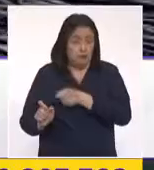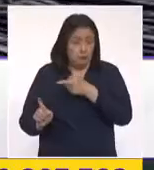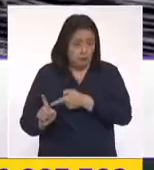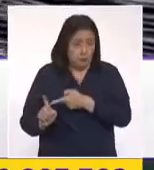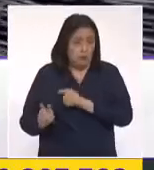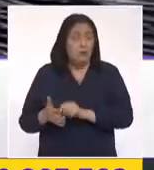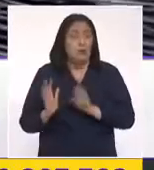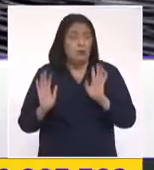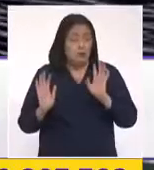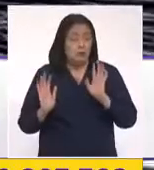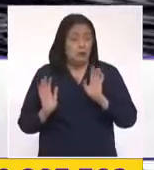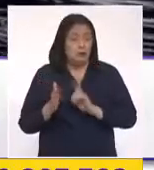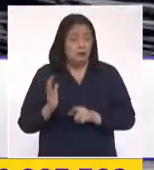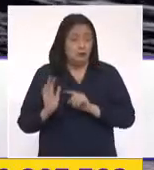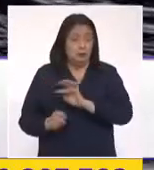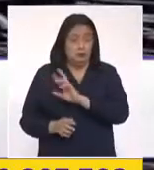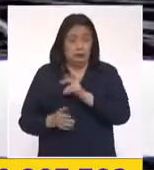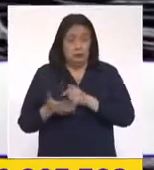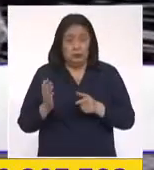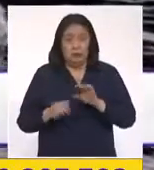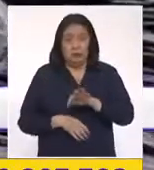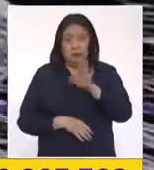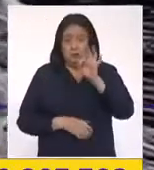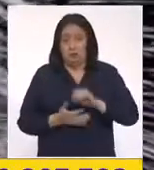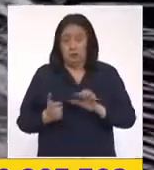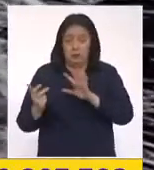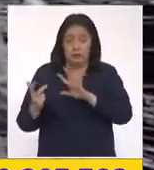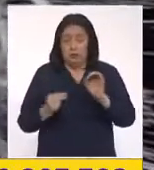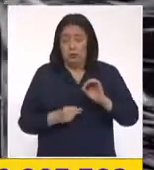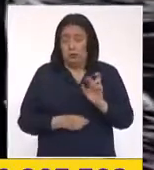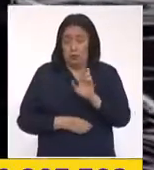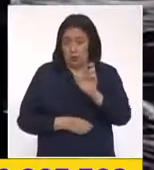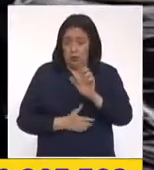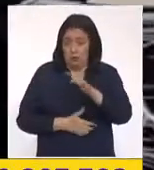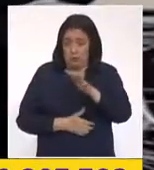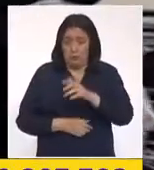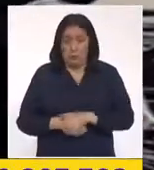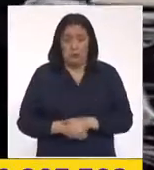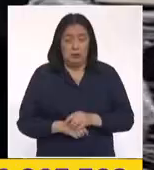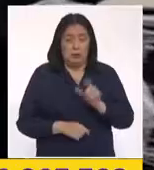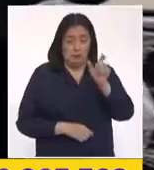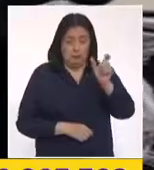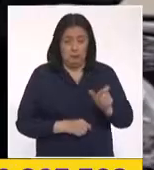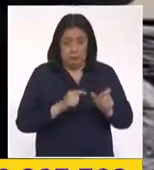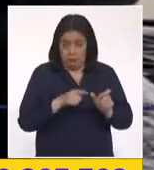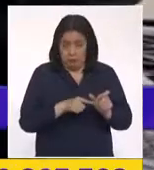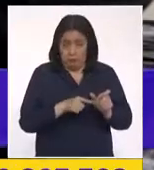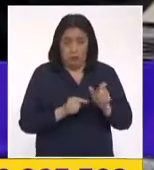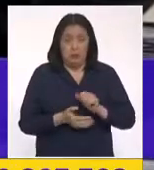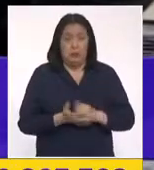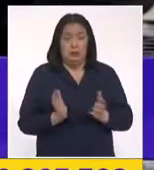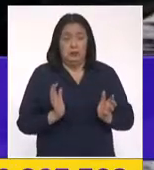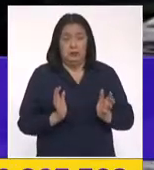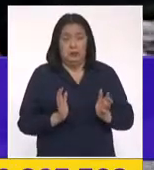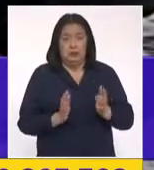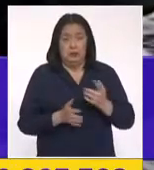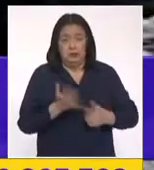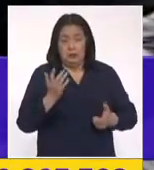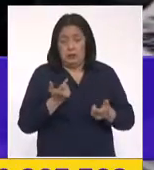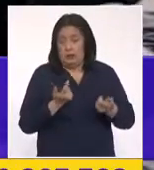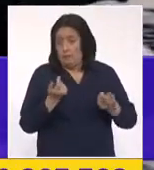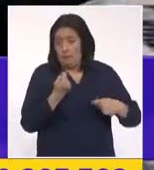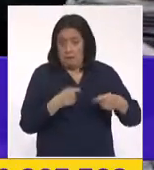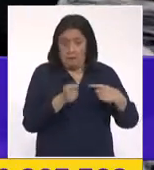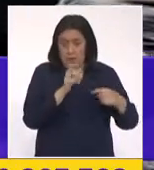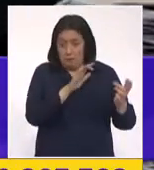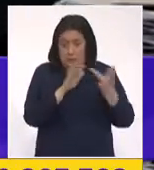evento criminal. Lo que son los policías, le han encontrado $800 aproximadamente. A la persona que ofrece el producto a